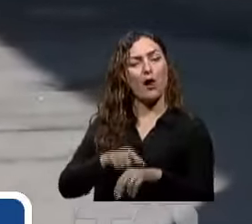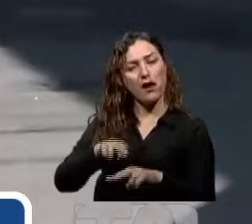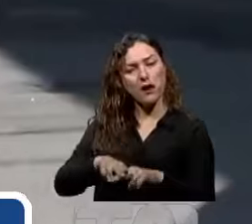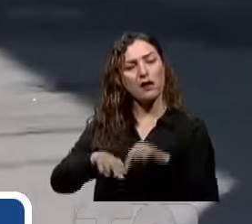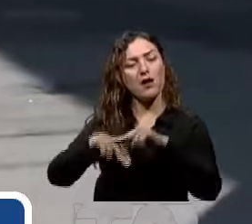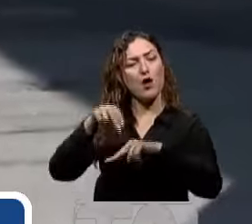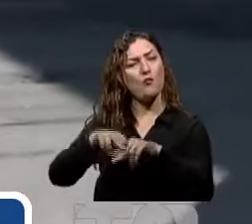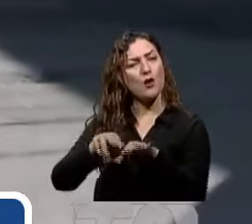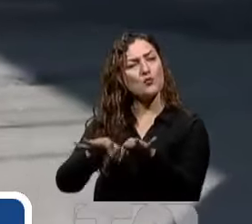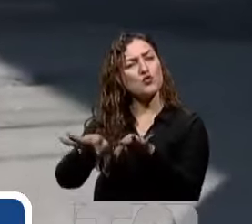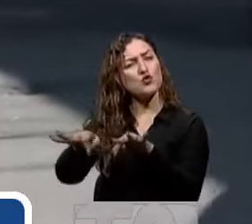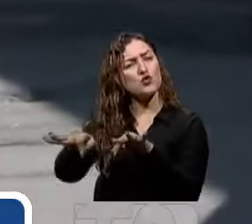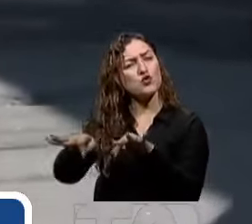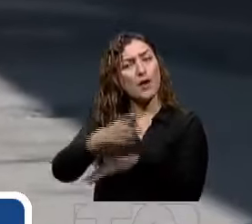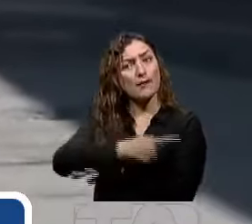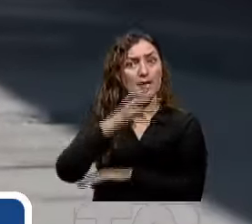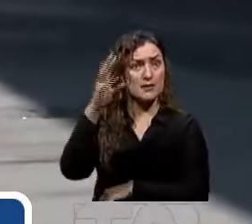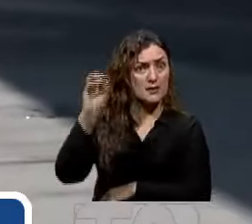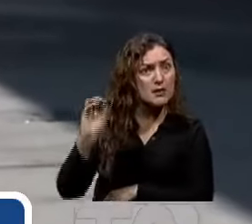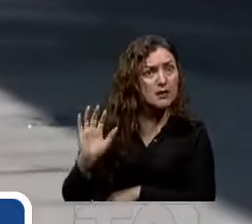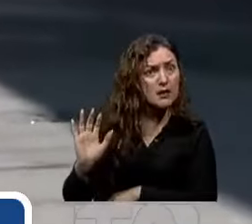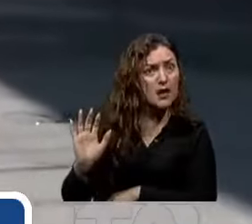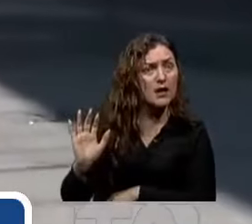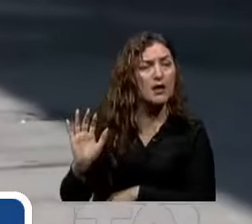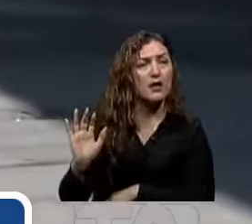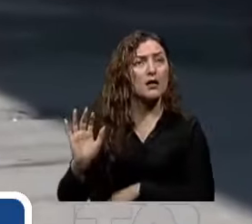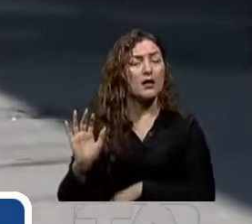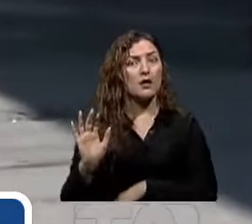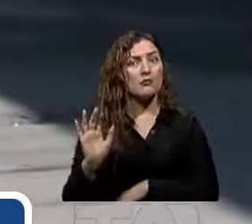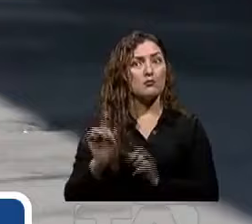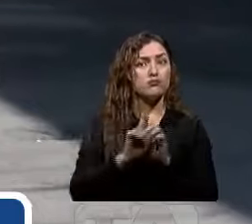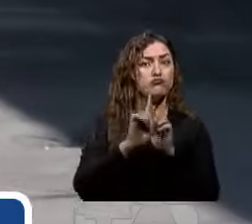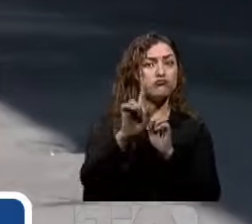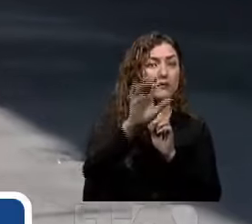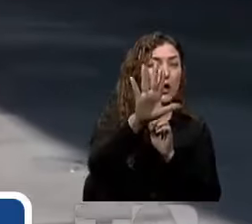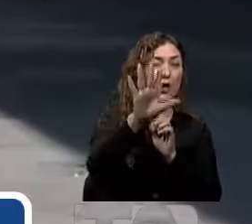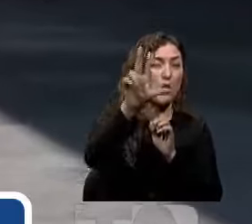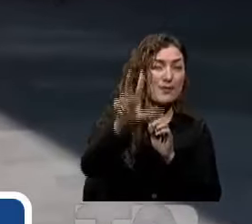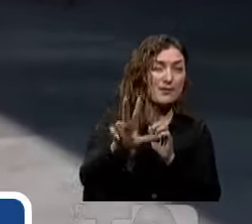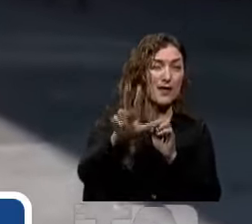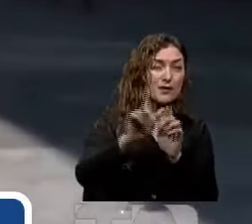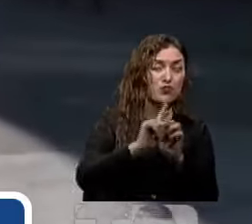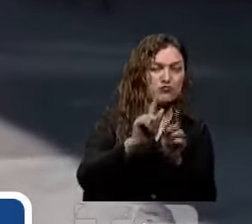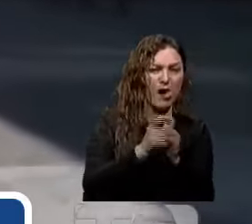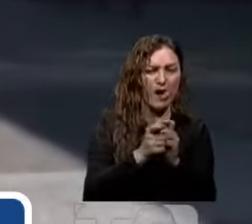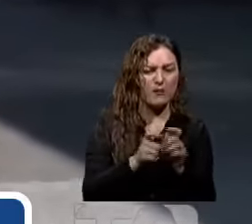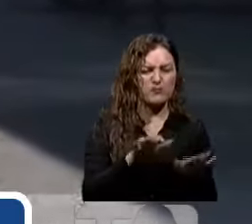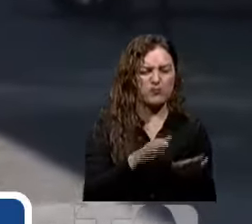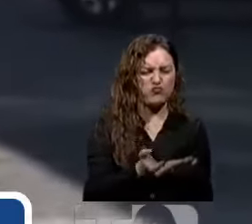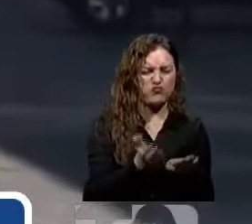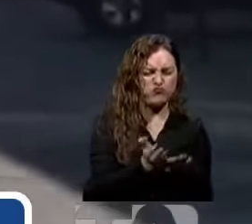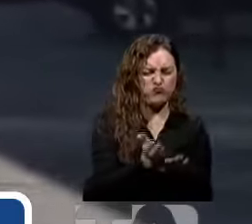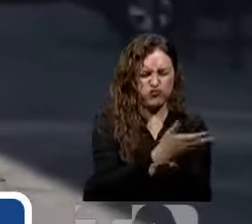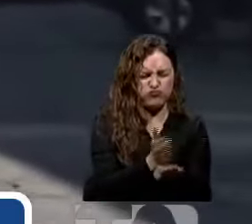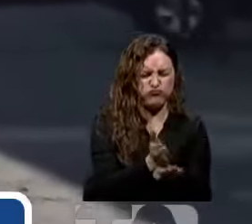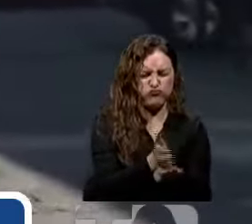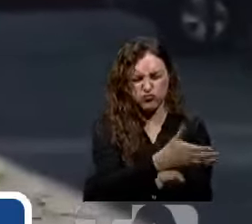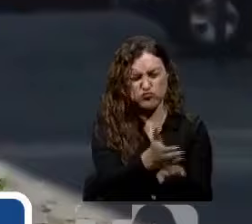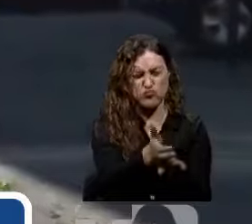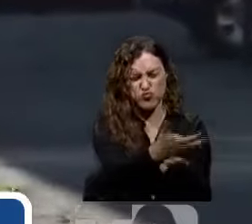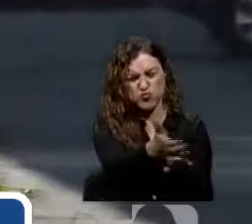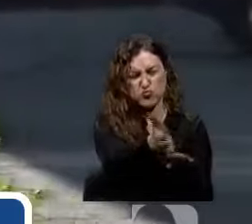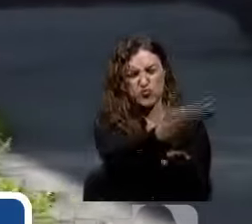esta rehabilitación serán 60 días y exactamente son 53 centímetros los que se van a cambiar. Los trabajos